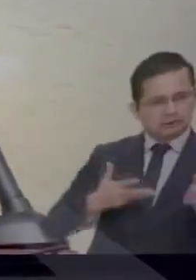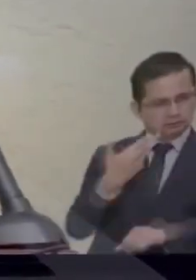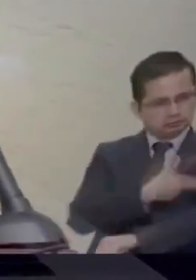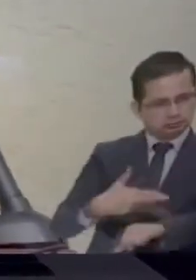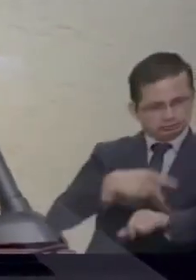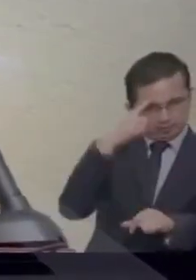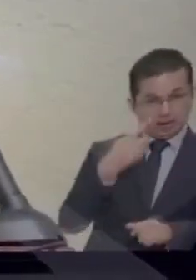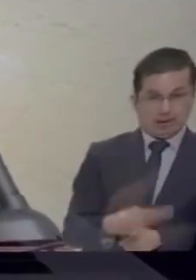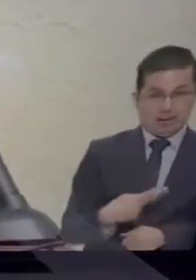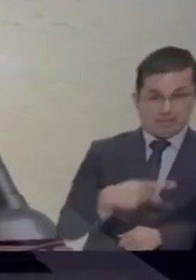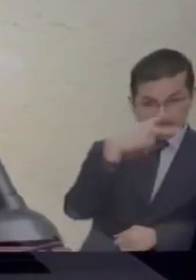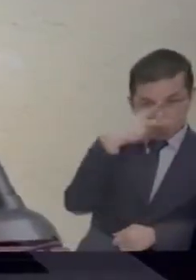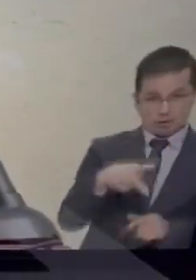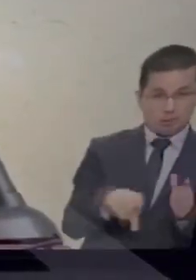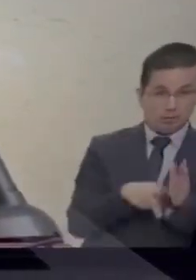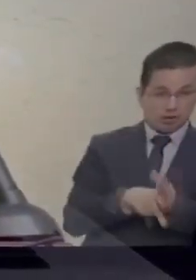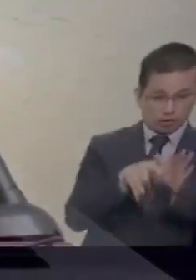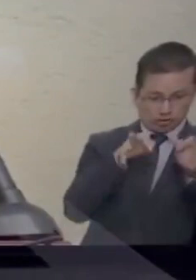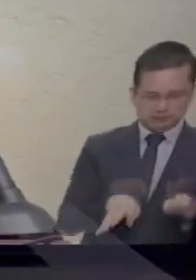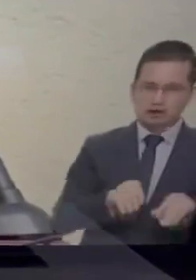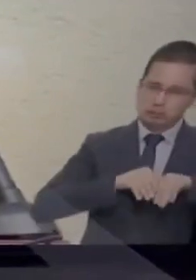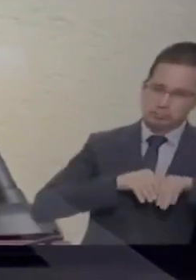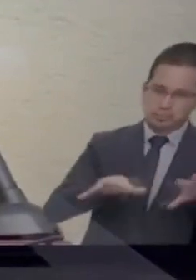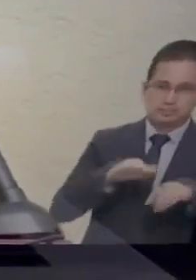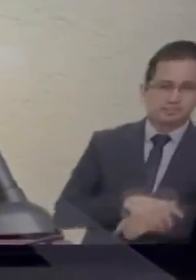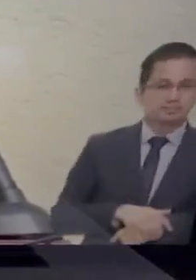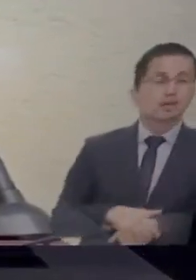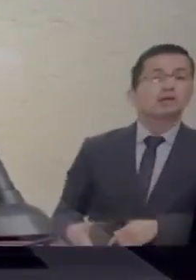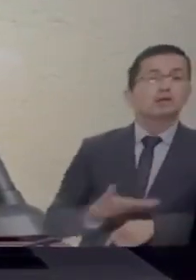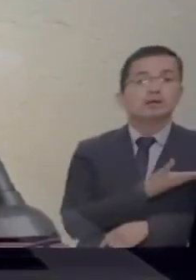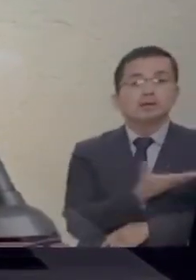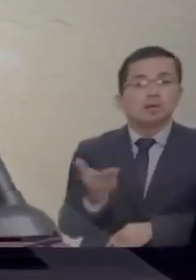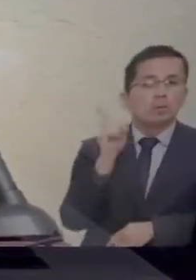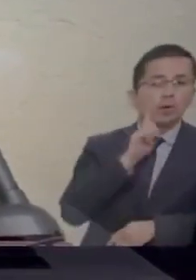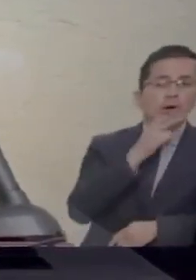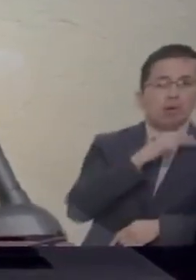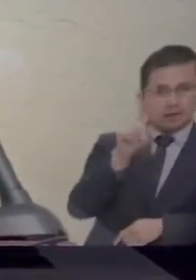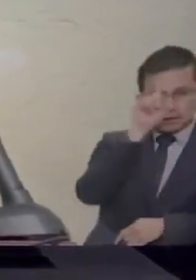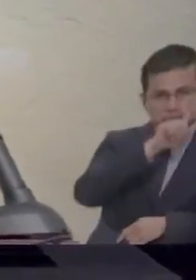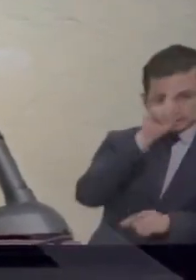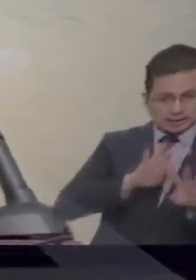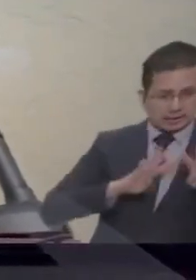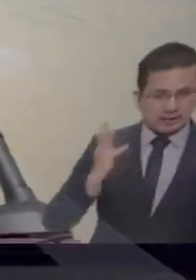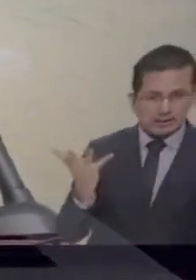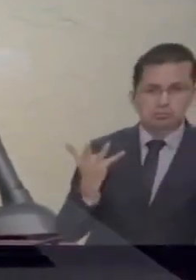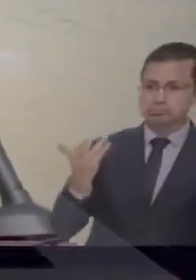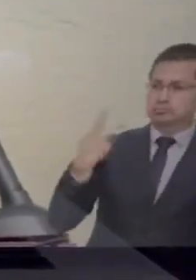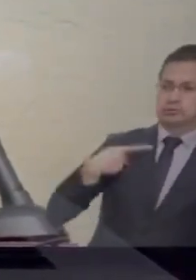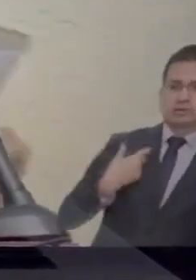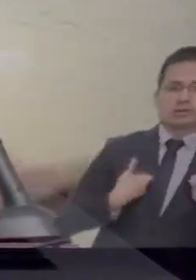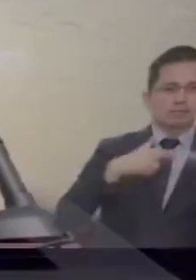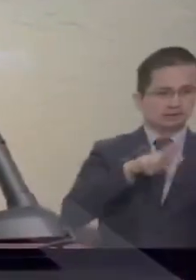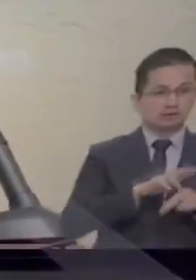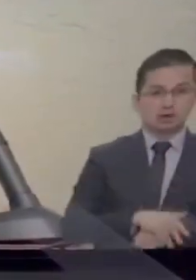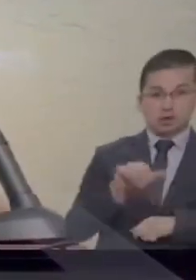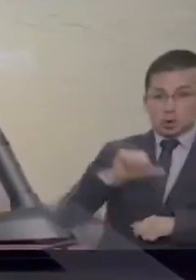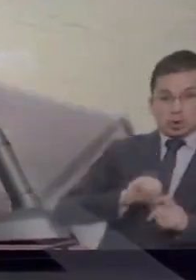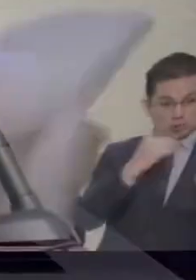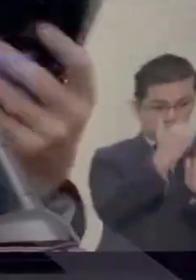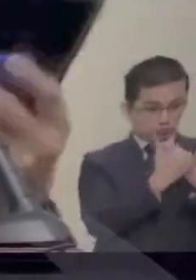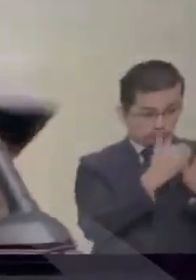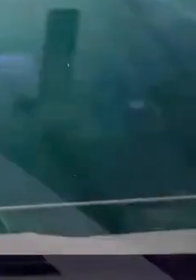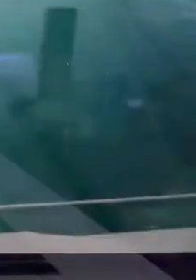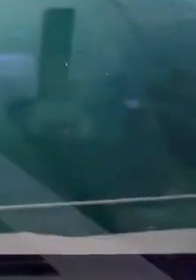Federación. Señoras y señores consejeros y representantes, se agotó el asunto único del orden del día de esta sesión, por lo que se levanta la